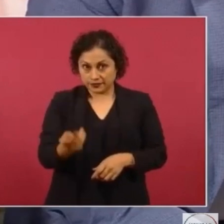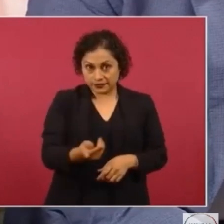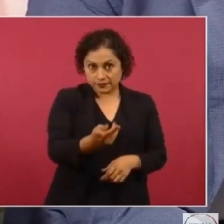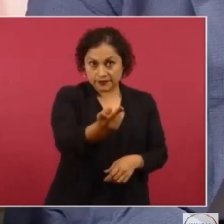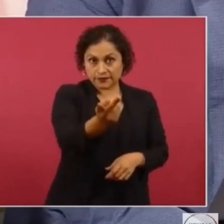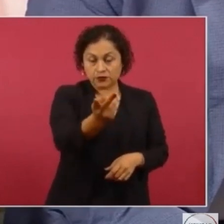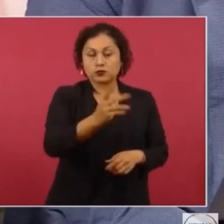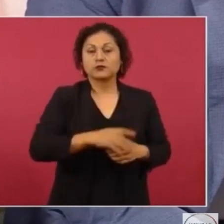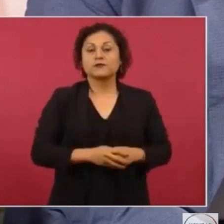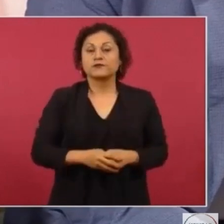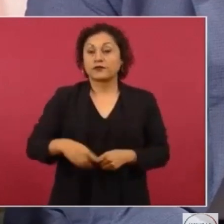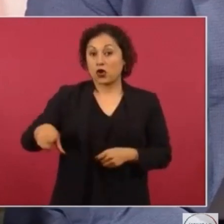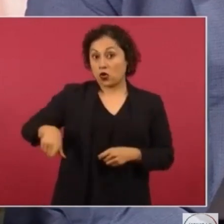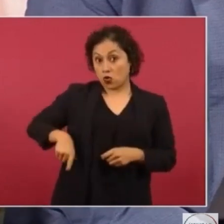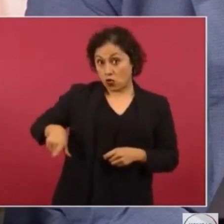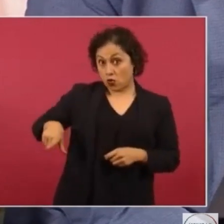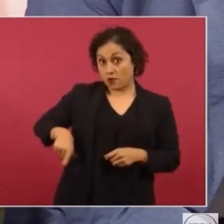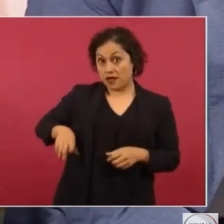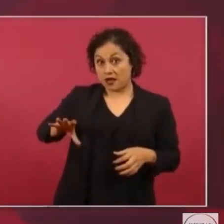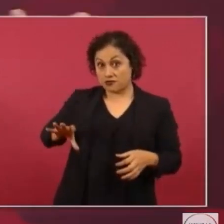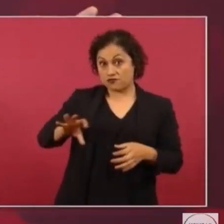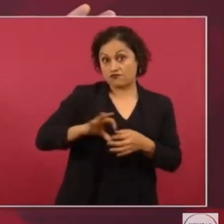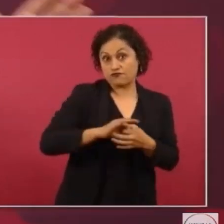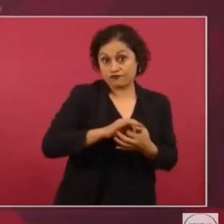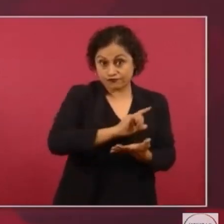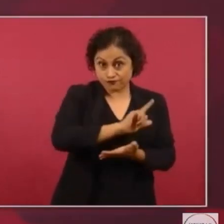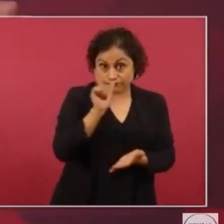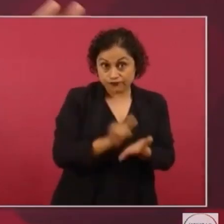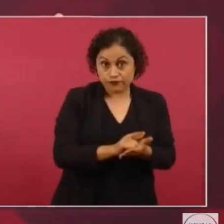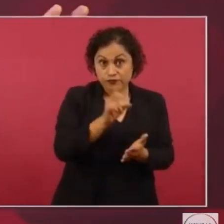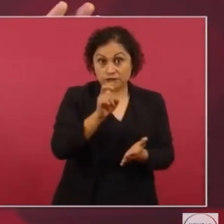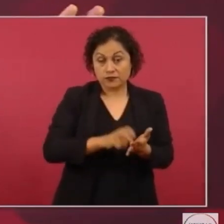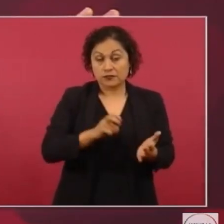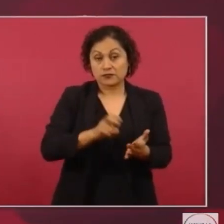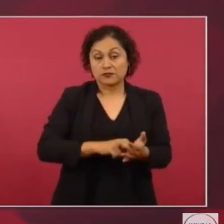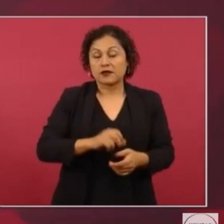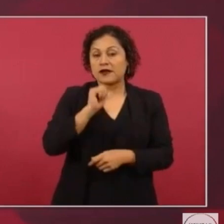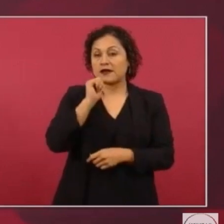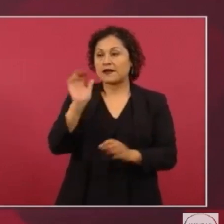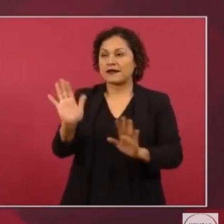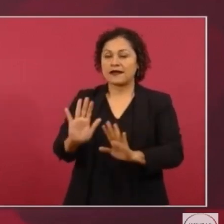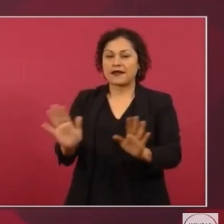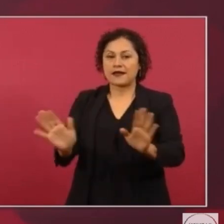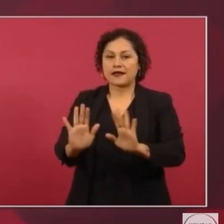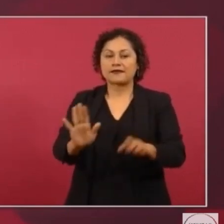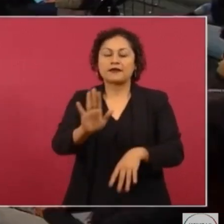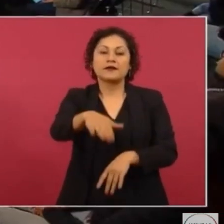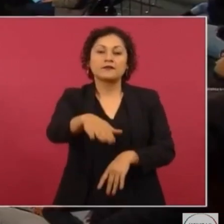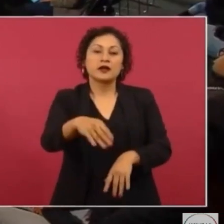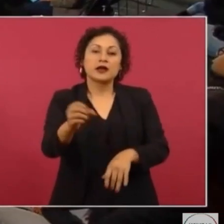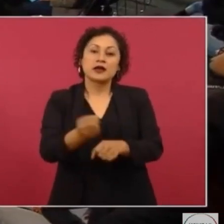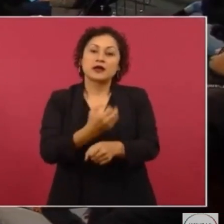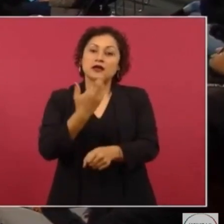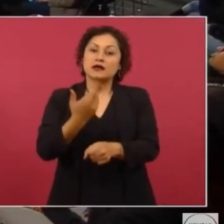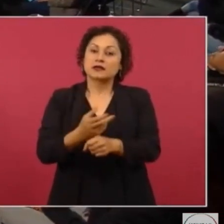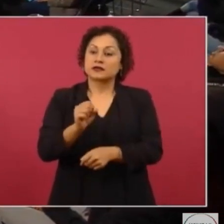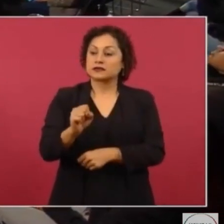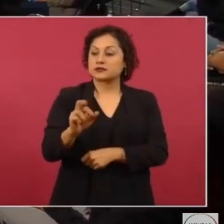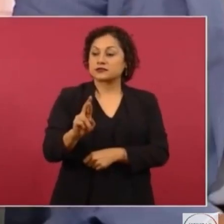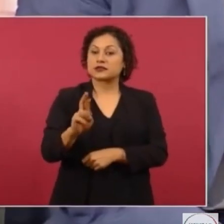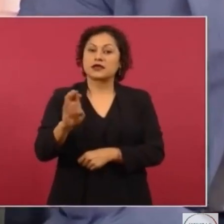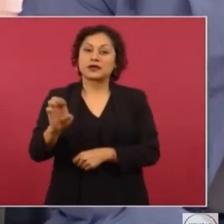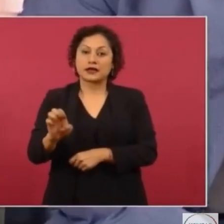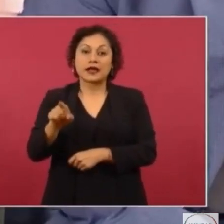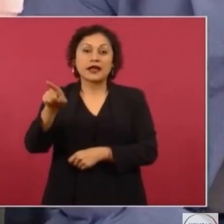del gobierno en esta reforma? No hay nada, no hemos intervenido. ¿No es la Secretaría No. de Relaciones Exteriores quien va a avalar la